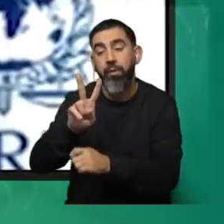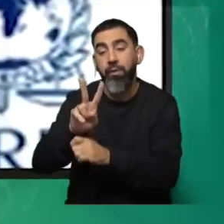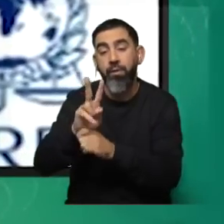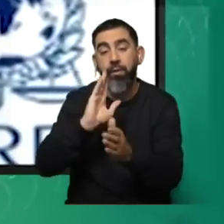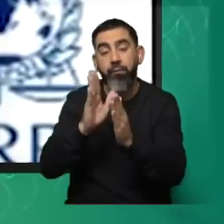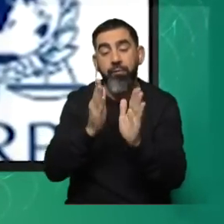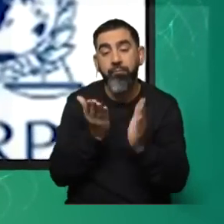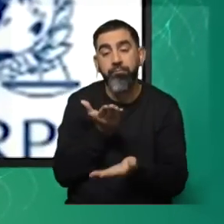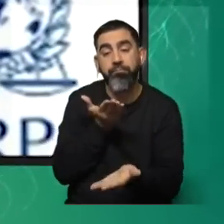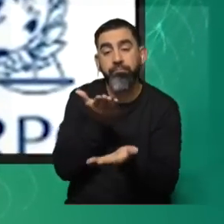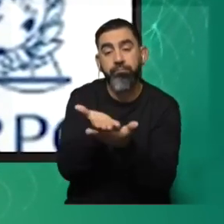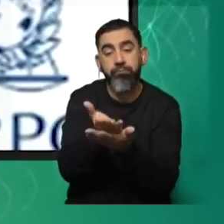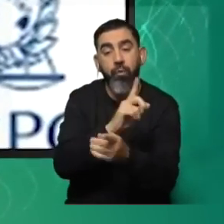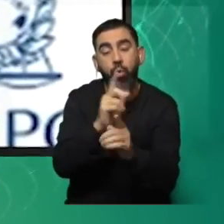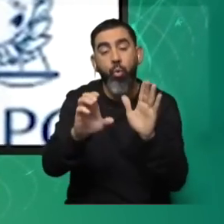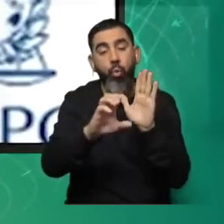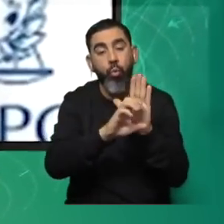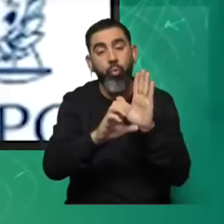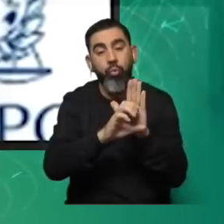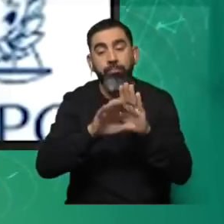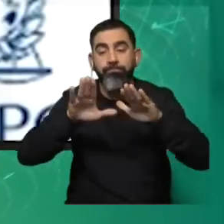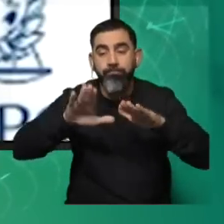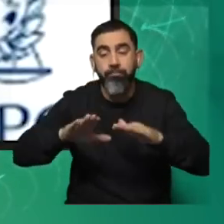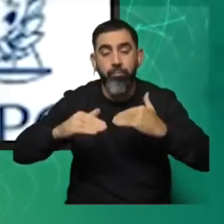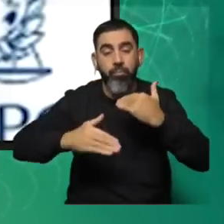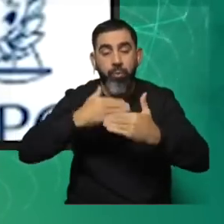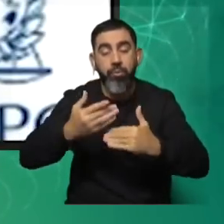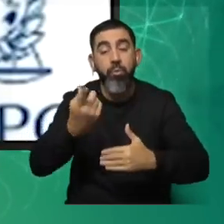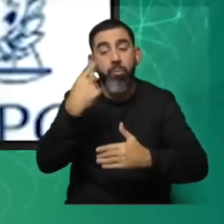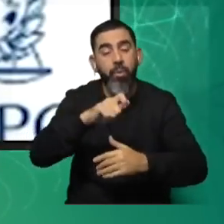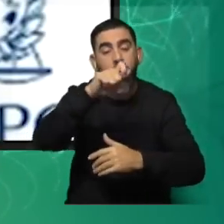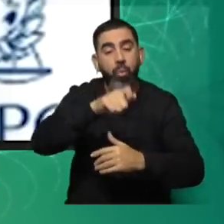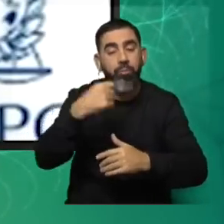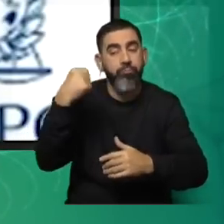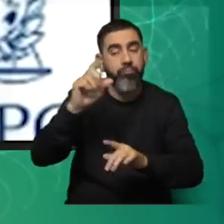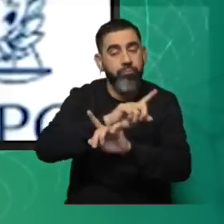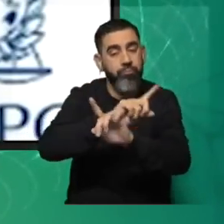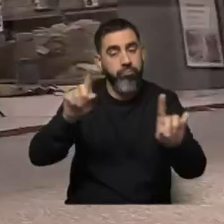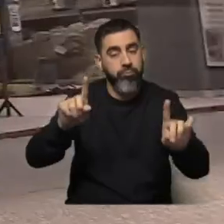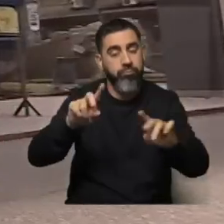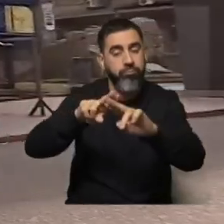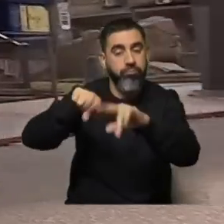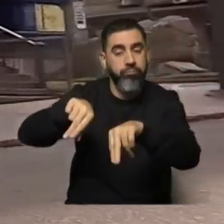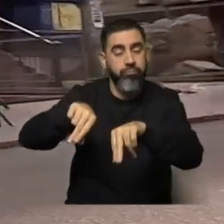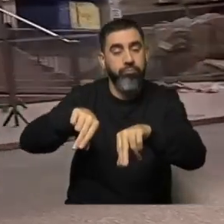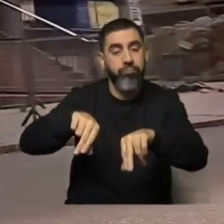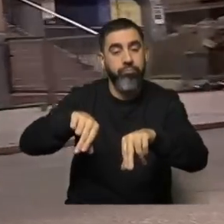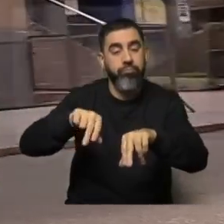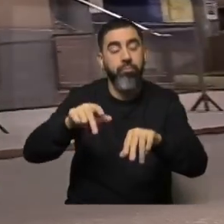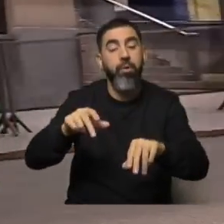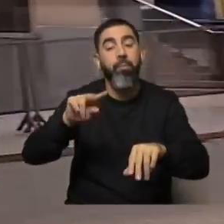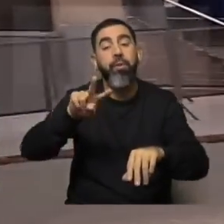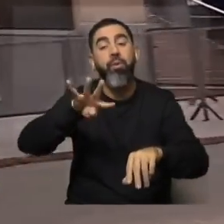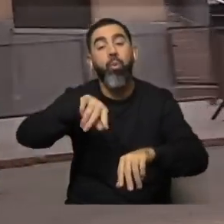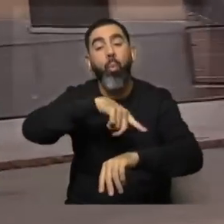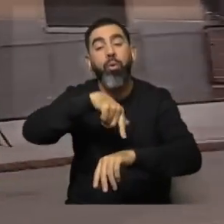presentó un recurso de inconstitucionalidad para detener el proceso sin embargo la jueza Silvia urioste rechazó el pedido y dispuso un plazo de